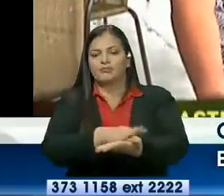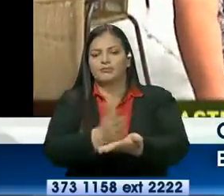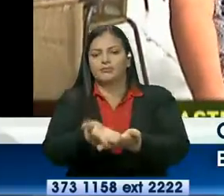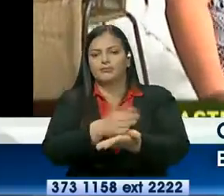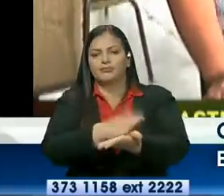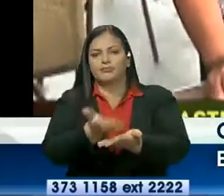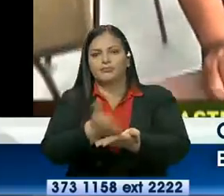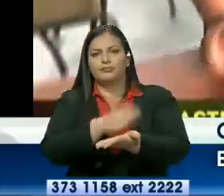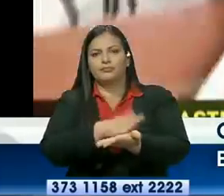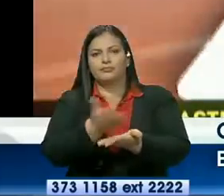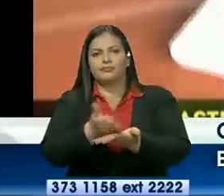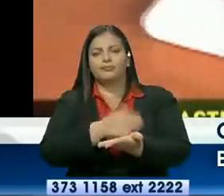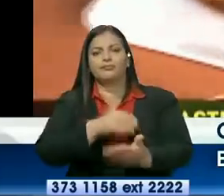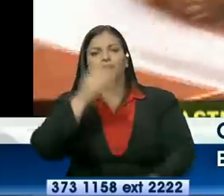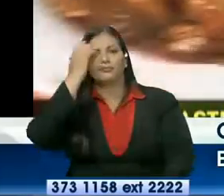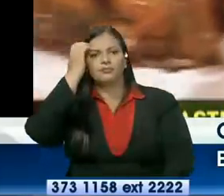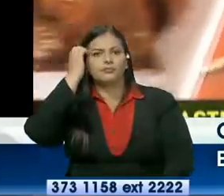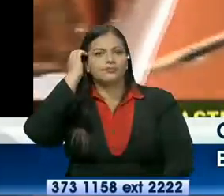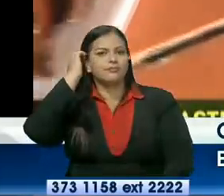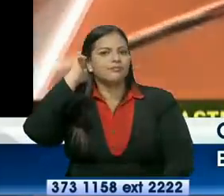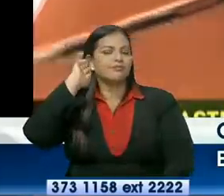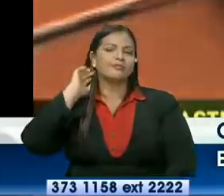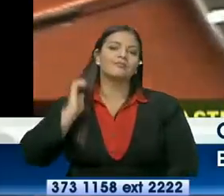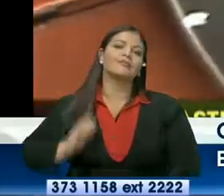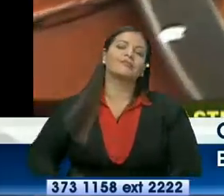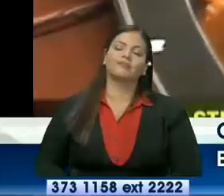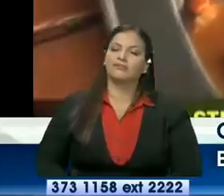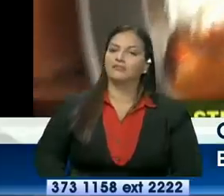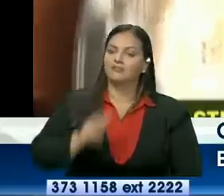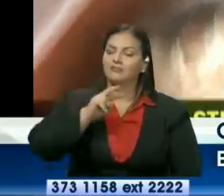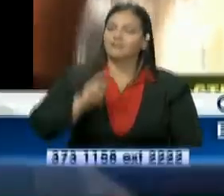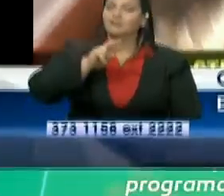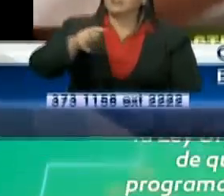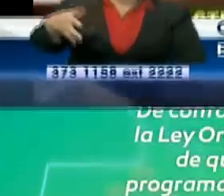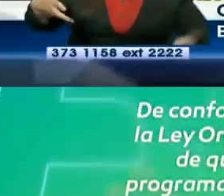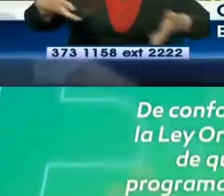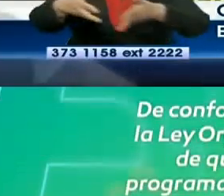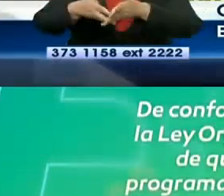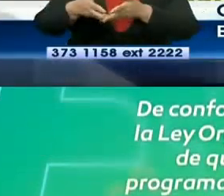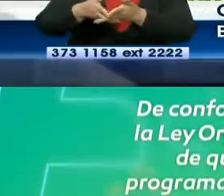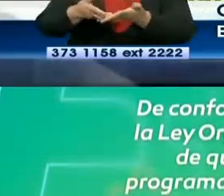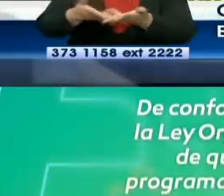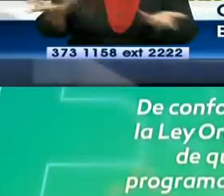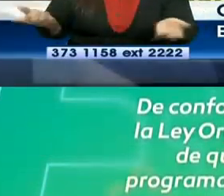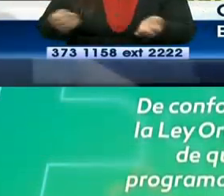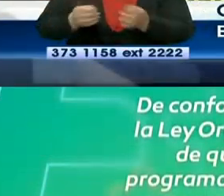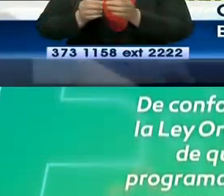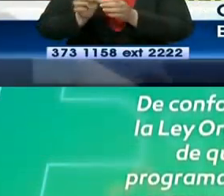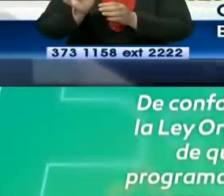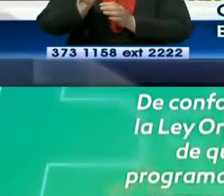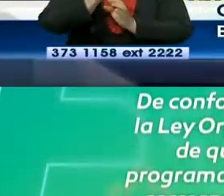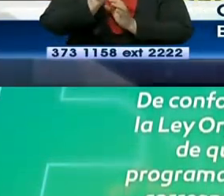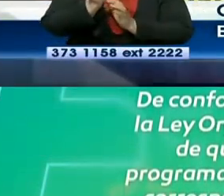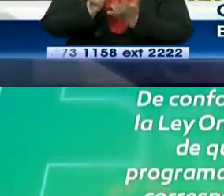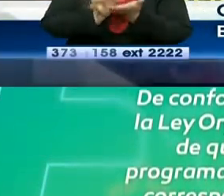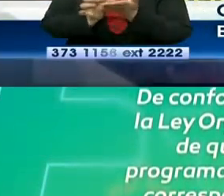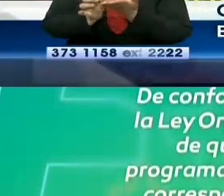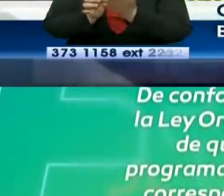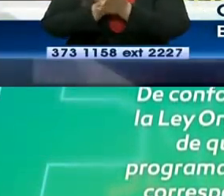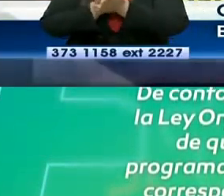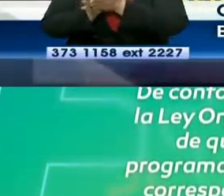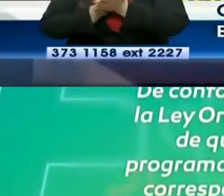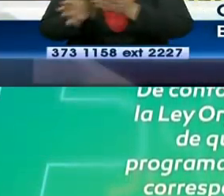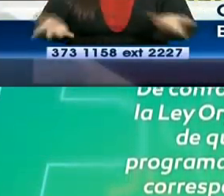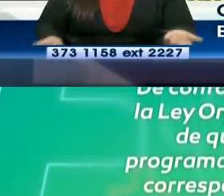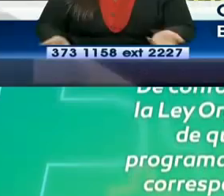lleva el arroz con menestra, una lechuga, una salsa, patacones y el